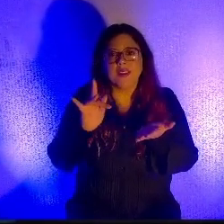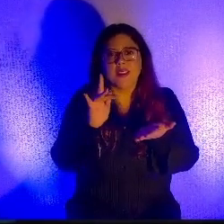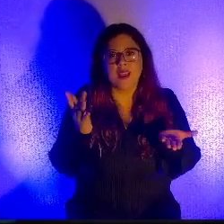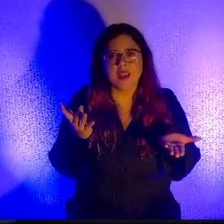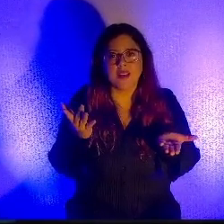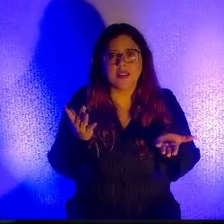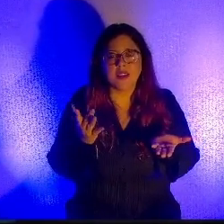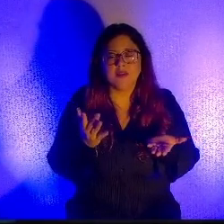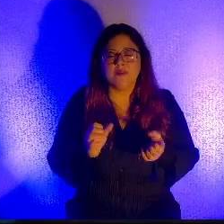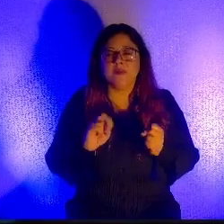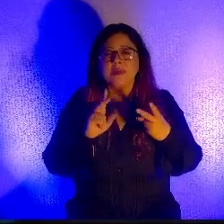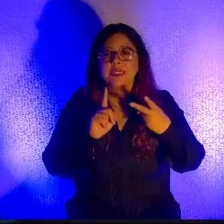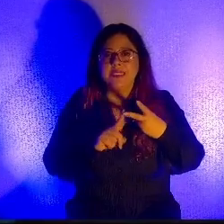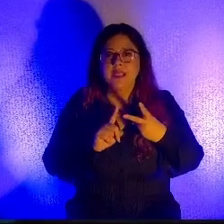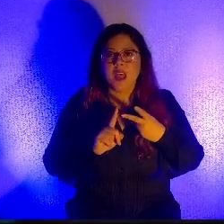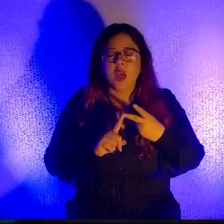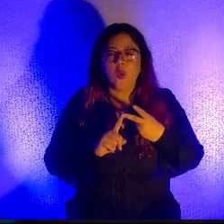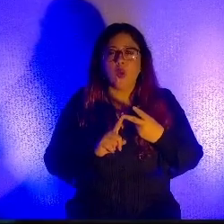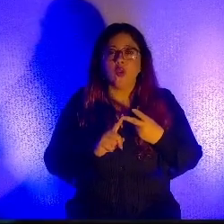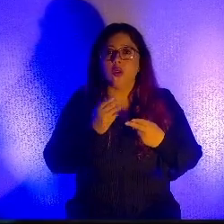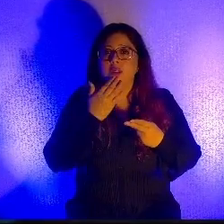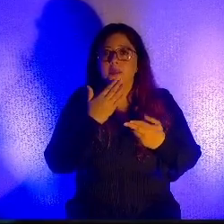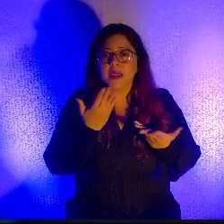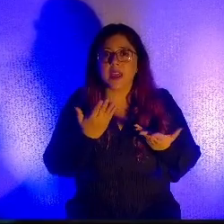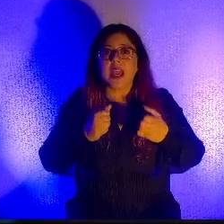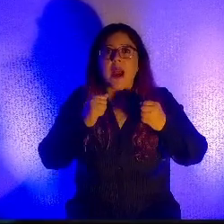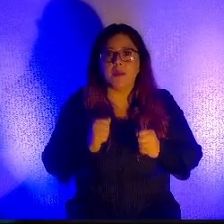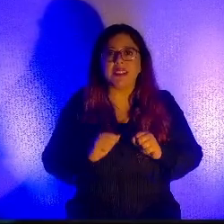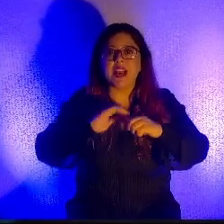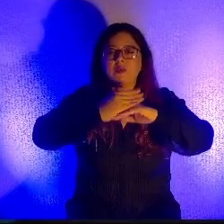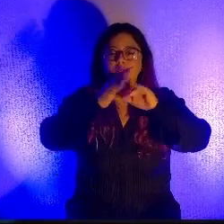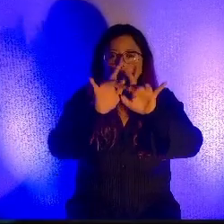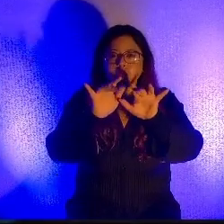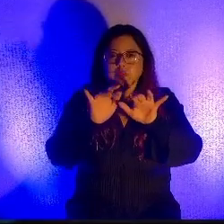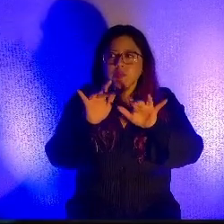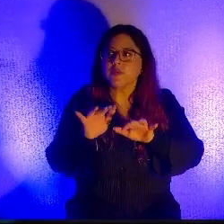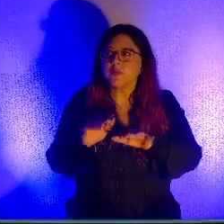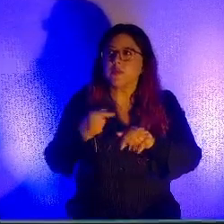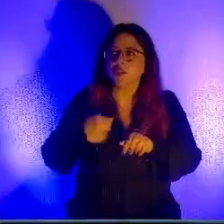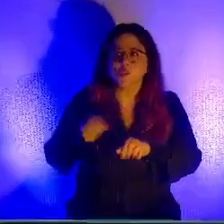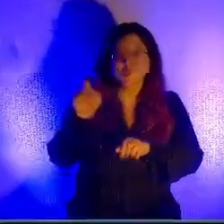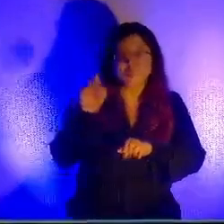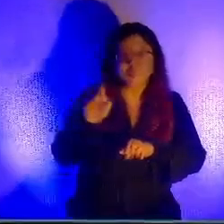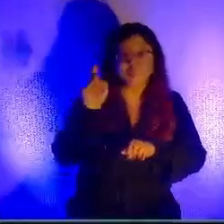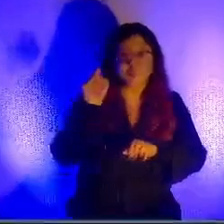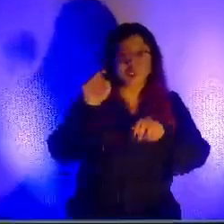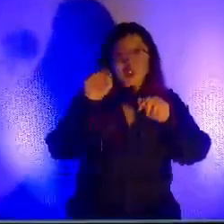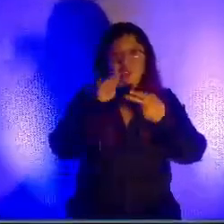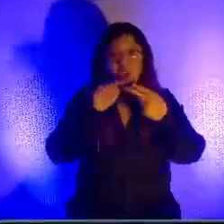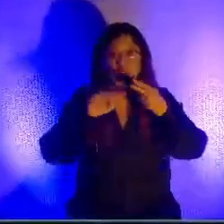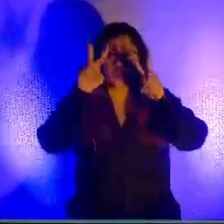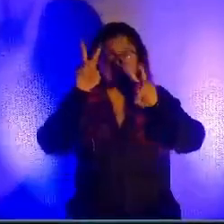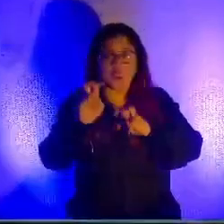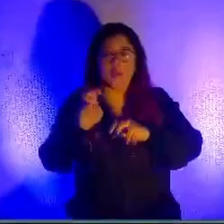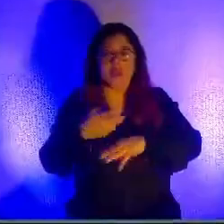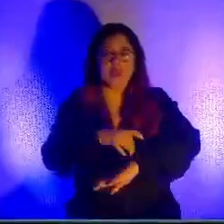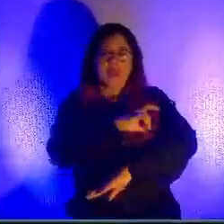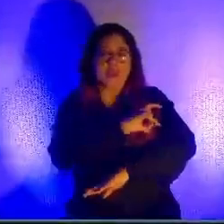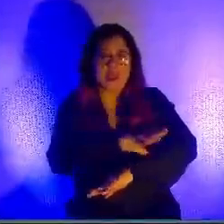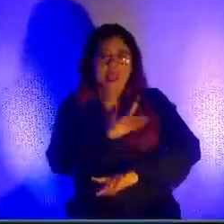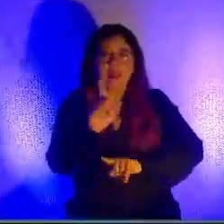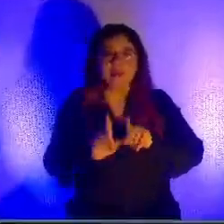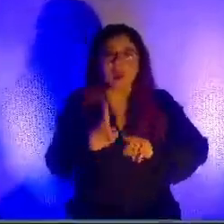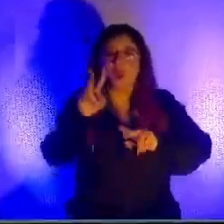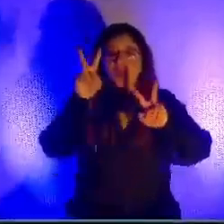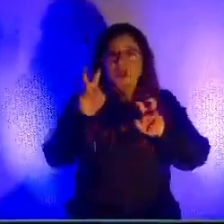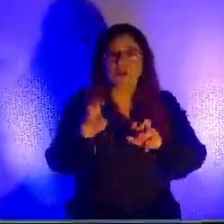artificial dos capacidad computacional yo hablé de las dos regiones de nube acá en Chile soberanía de datos para muchos de ustedes